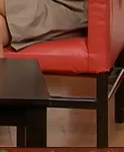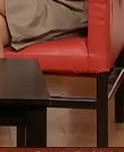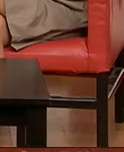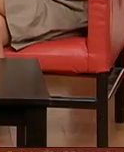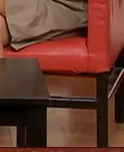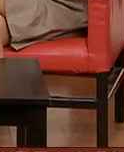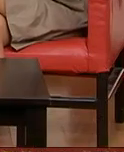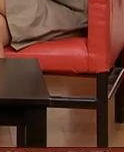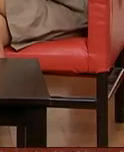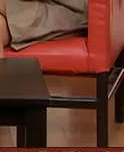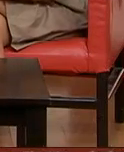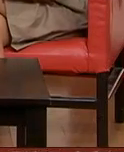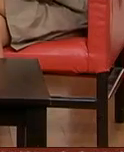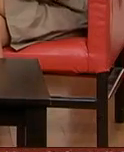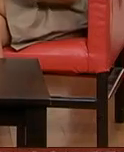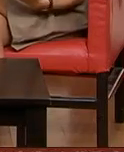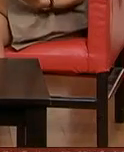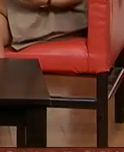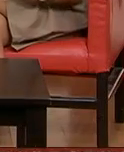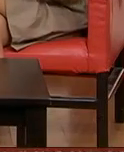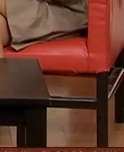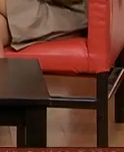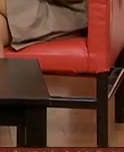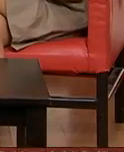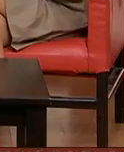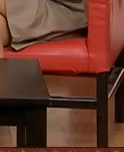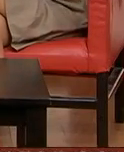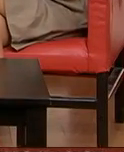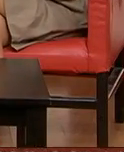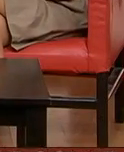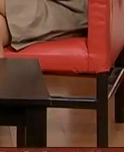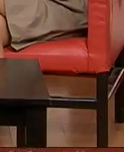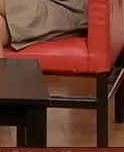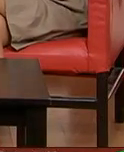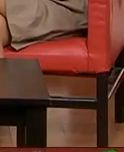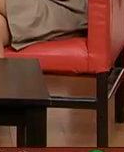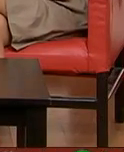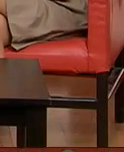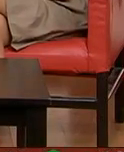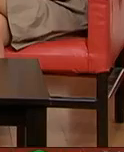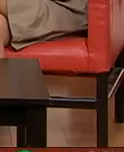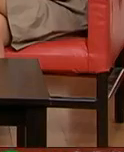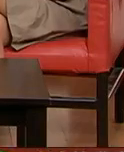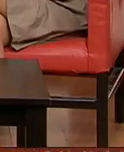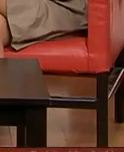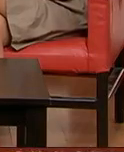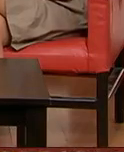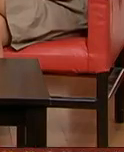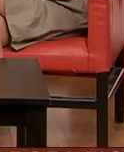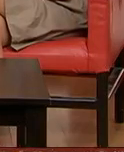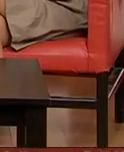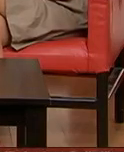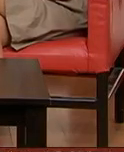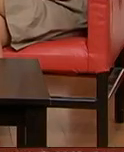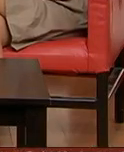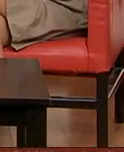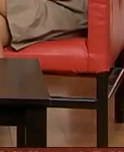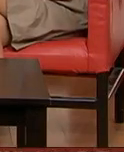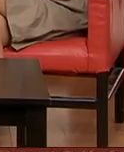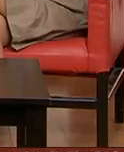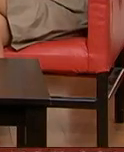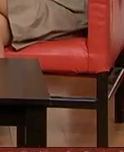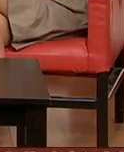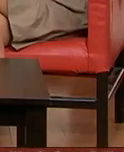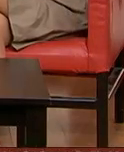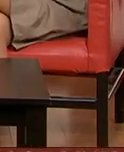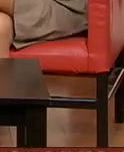gusta pensar que no hay proyecto educativo si hay bullying y por ello todas las tendencias que nos puedan ayudar a formar valores y mejores personas, mejores seres